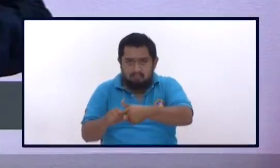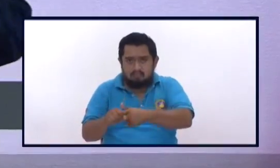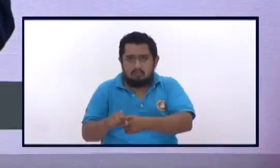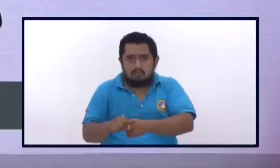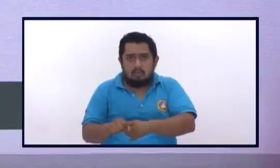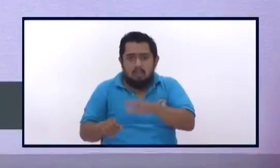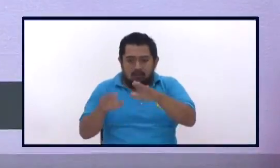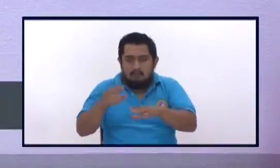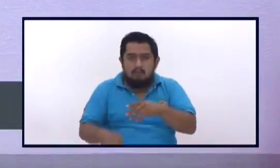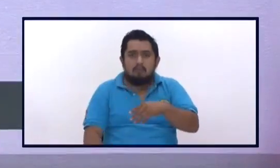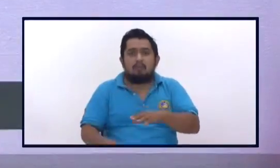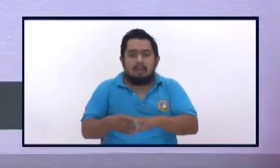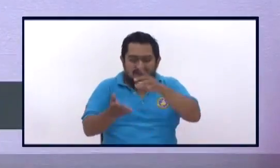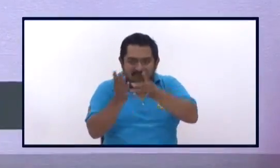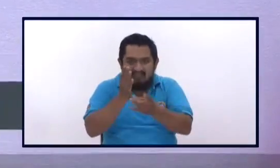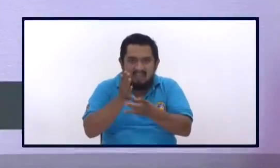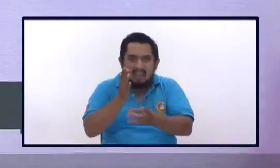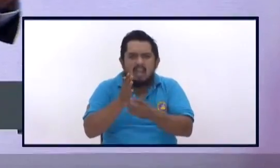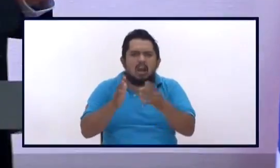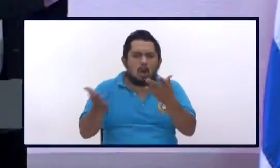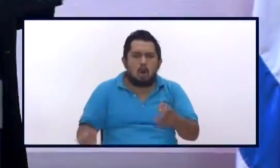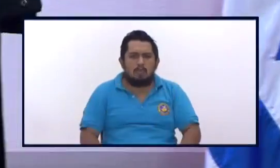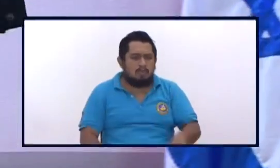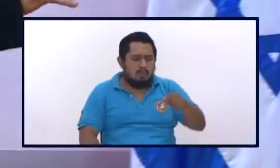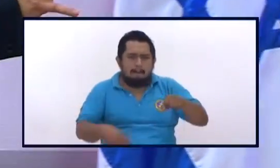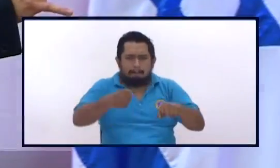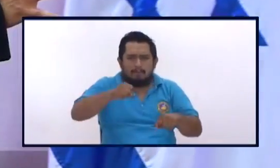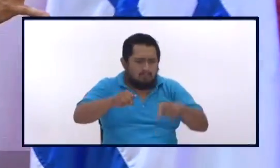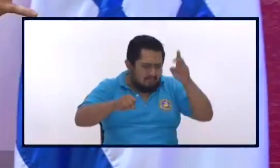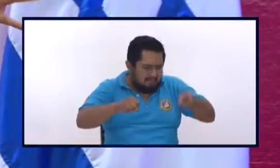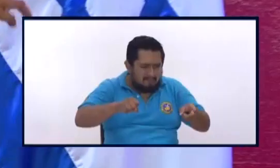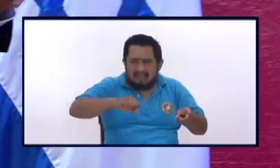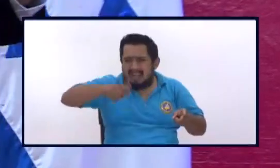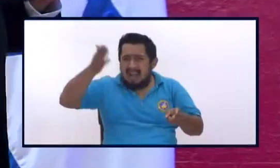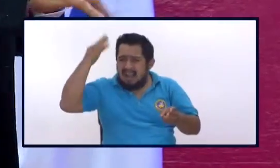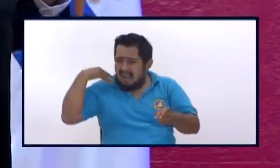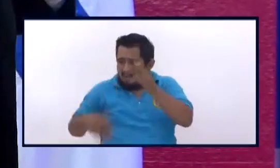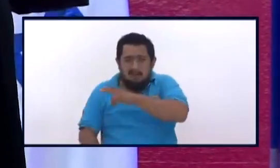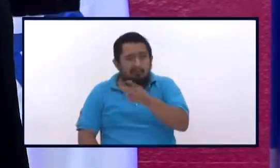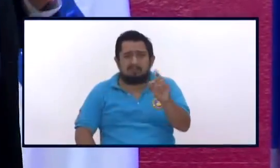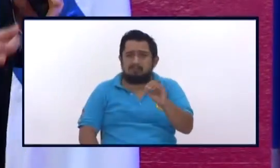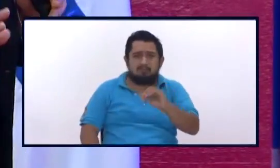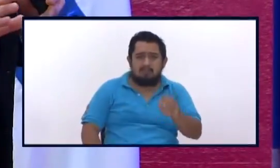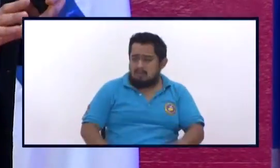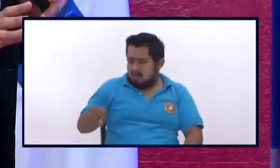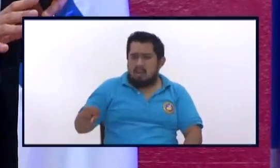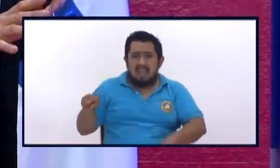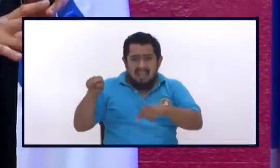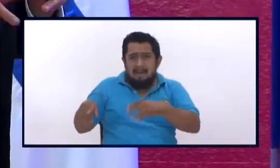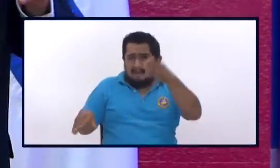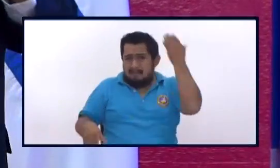estaban los niveles de aceite pero estas motos de hoy no son como las motos de antes las motos de antes eran todoterreno